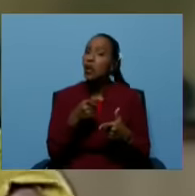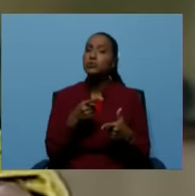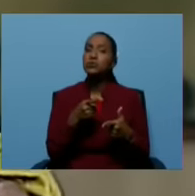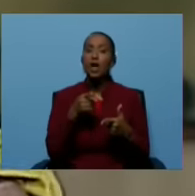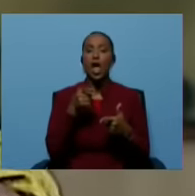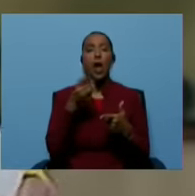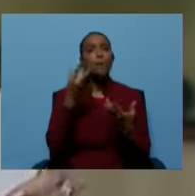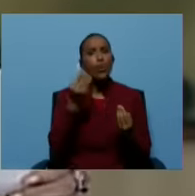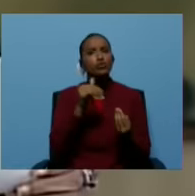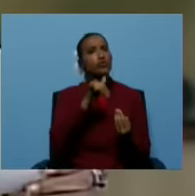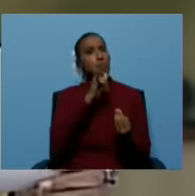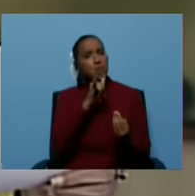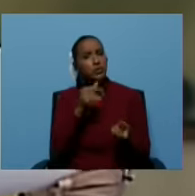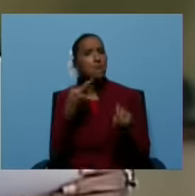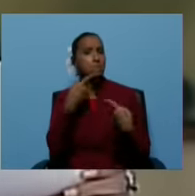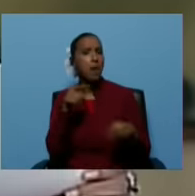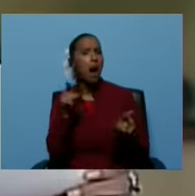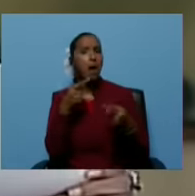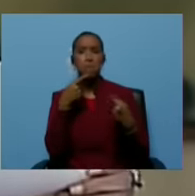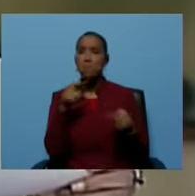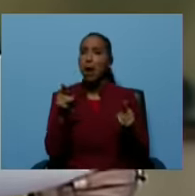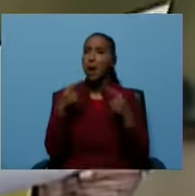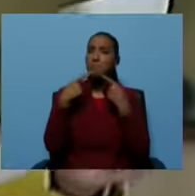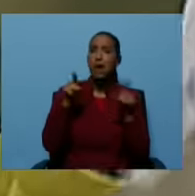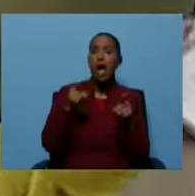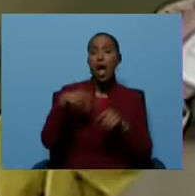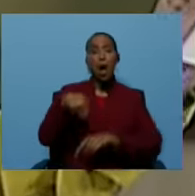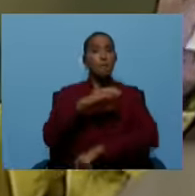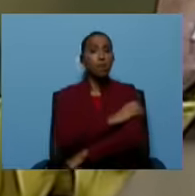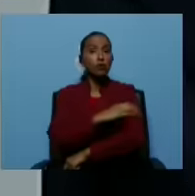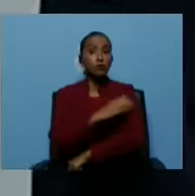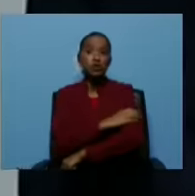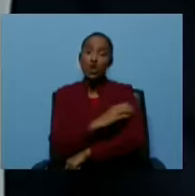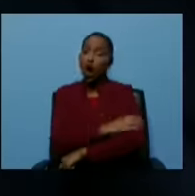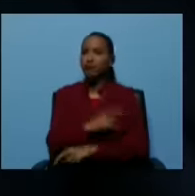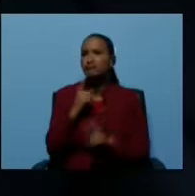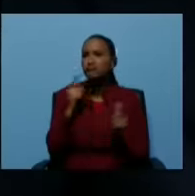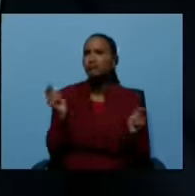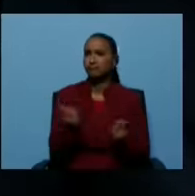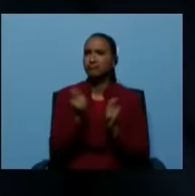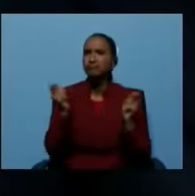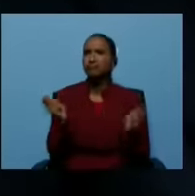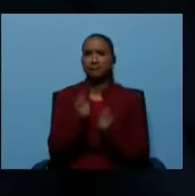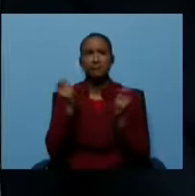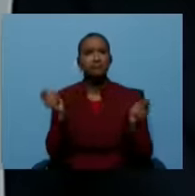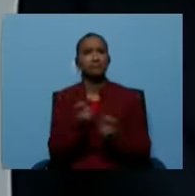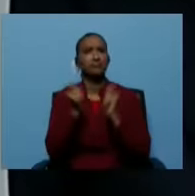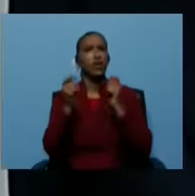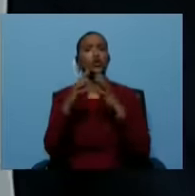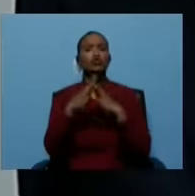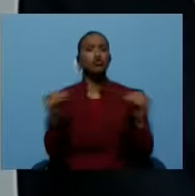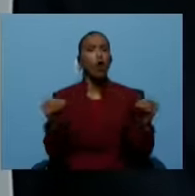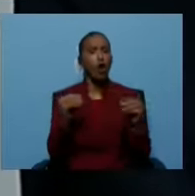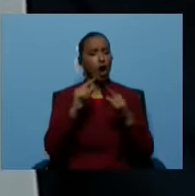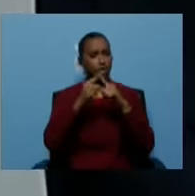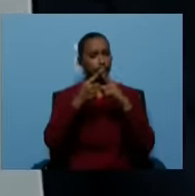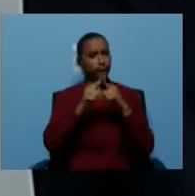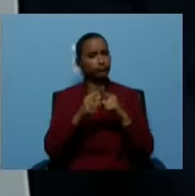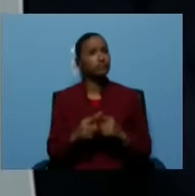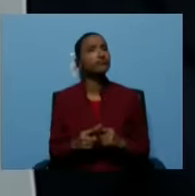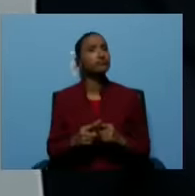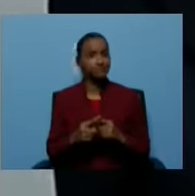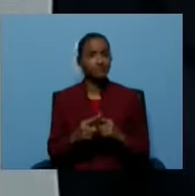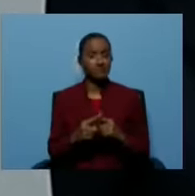publicados por el extremismo, todos los resultados, como fue mostrado en su momento por